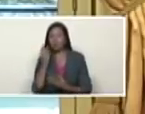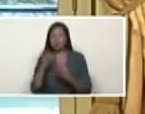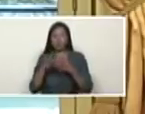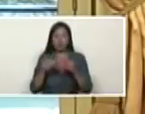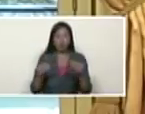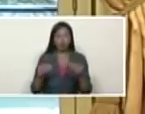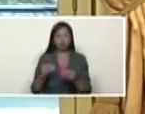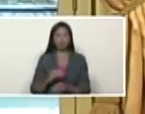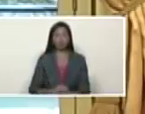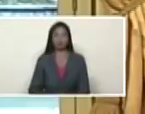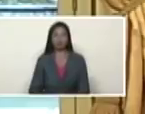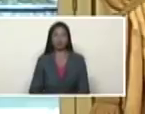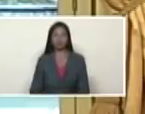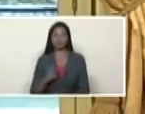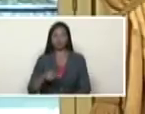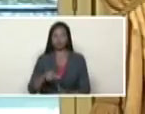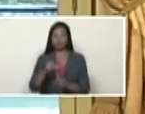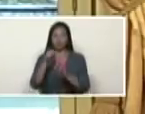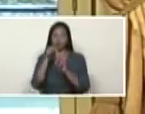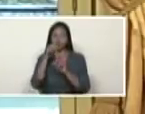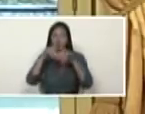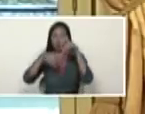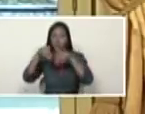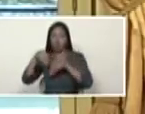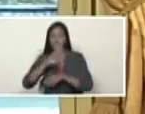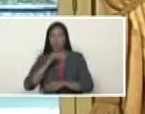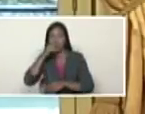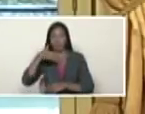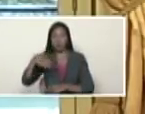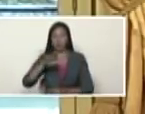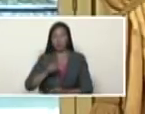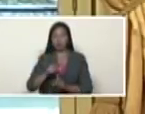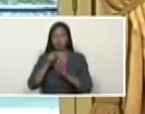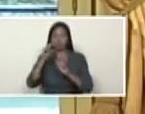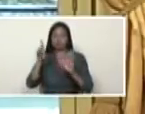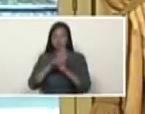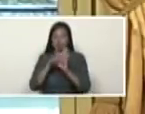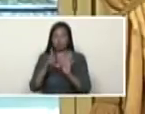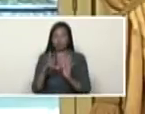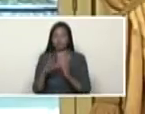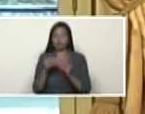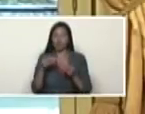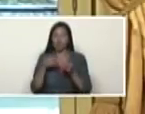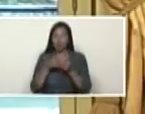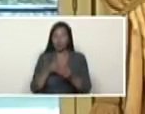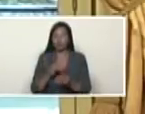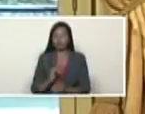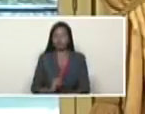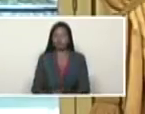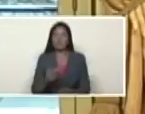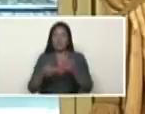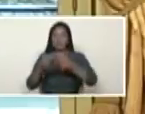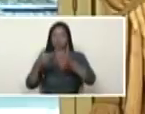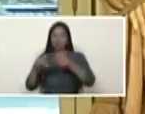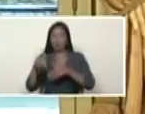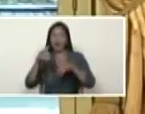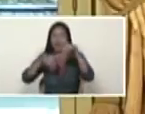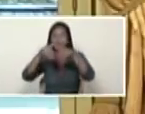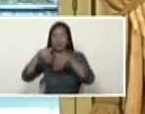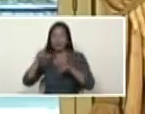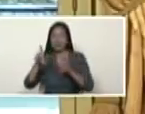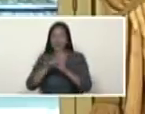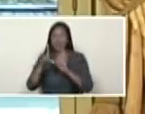gobernadoras, electos por el voto del pueblo, legítimo su mandato, totalmente. Es la estructura legítima de un